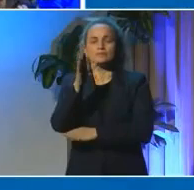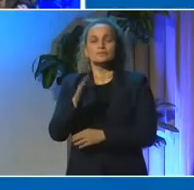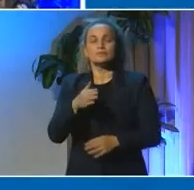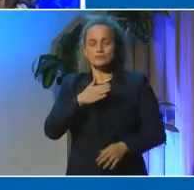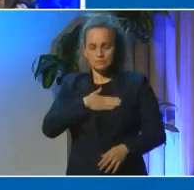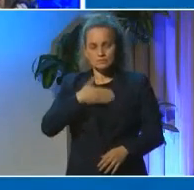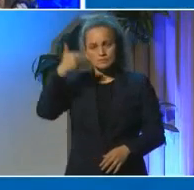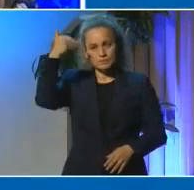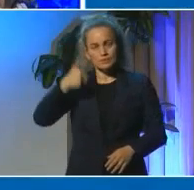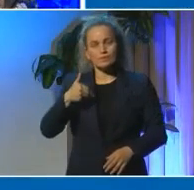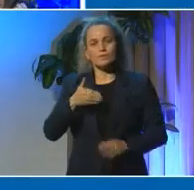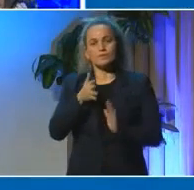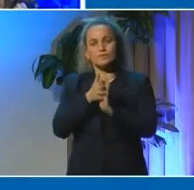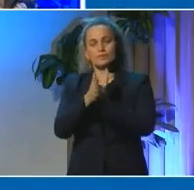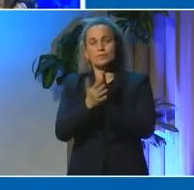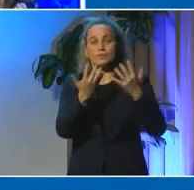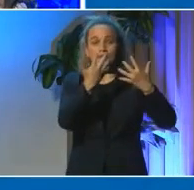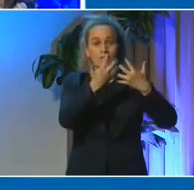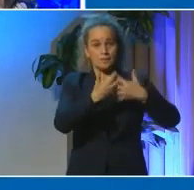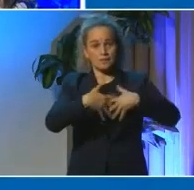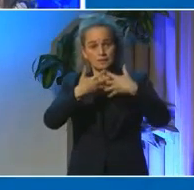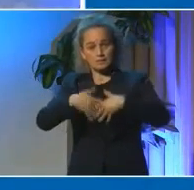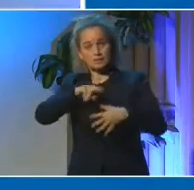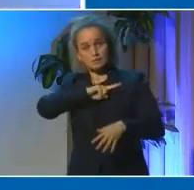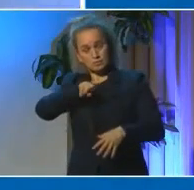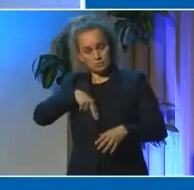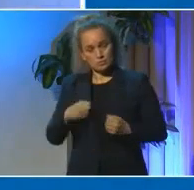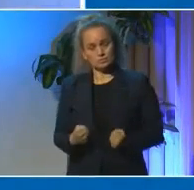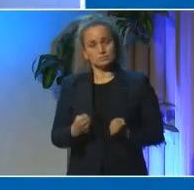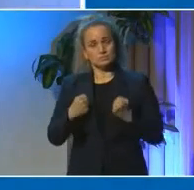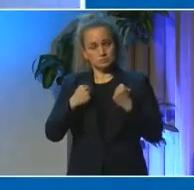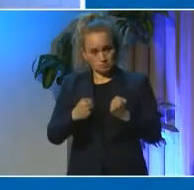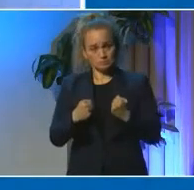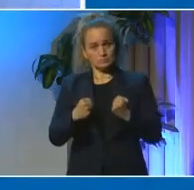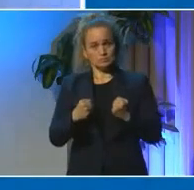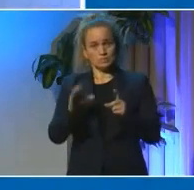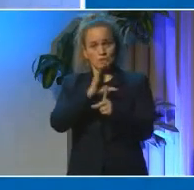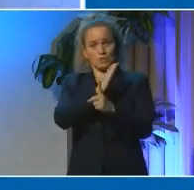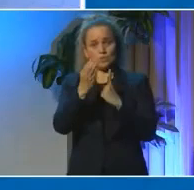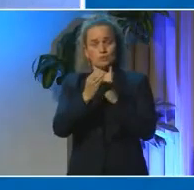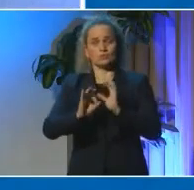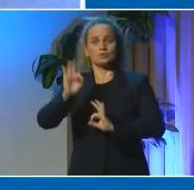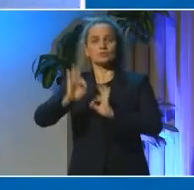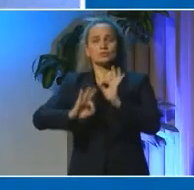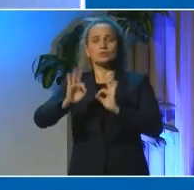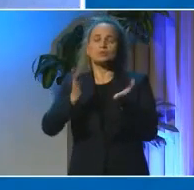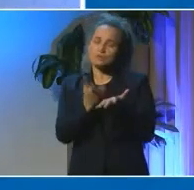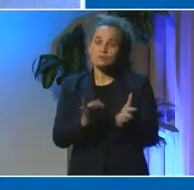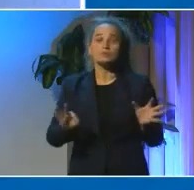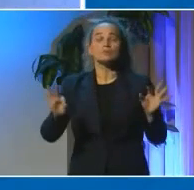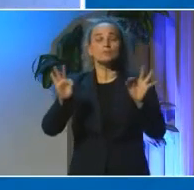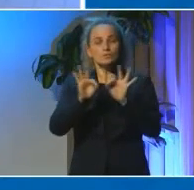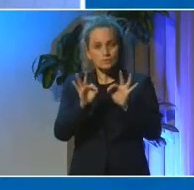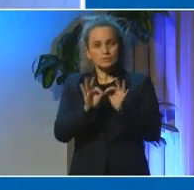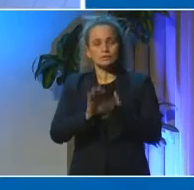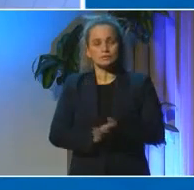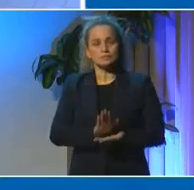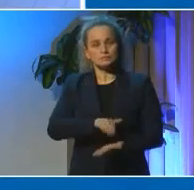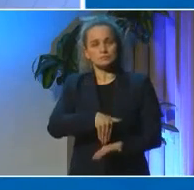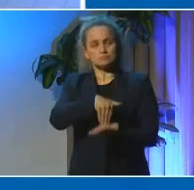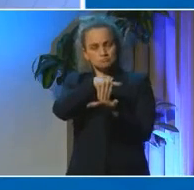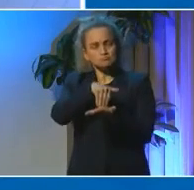mí mi mensaje es para las empresas nosotros como actores tan relevantes cultura organizacional Creo que uno tiene que